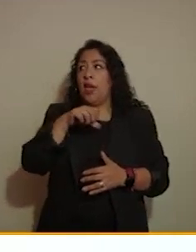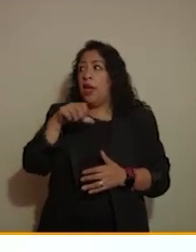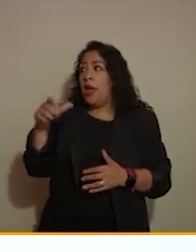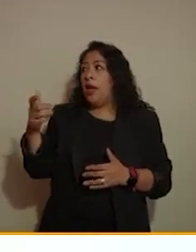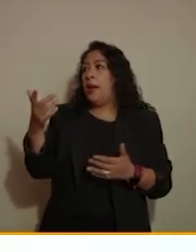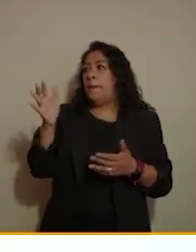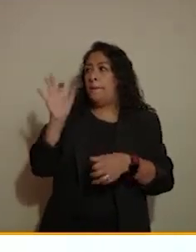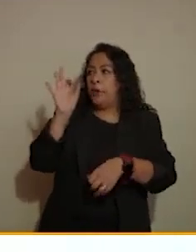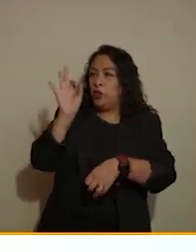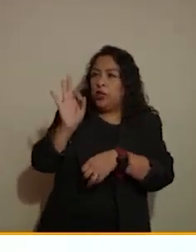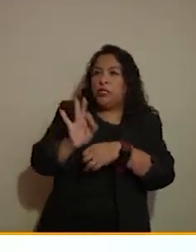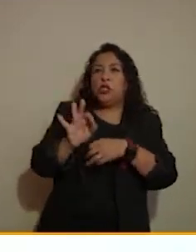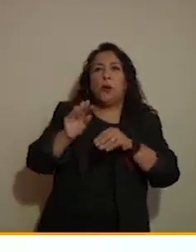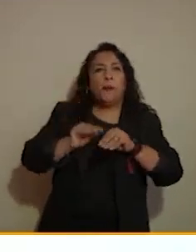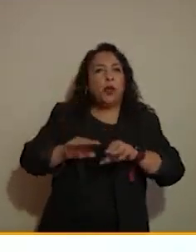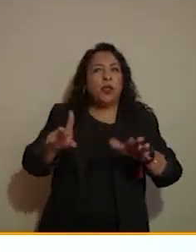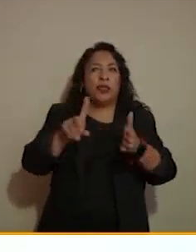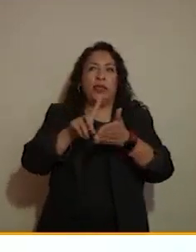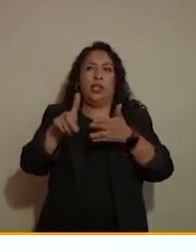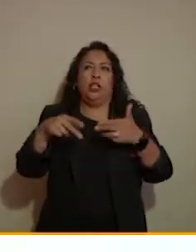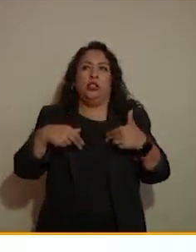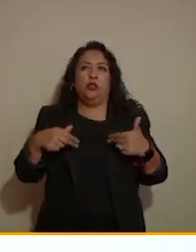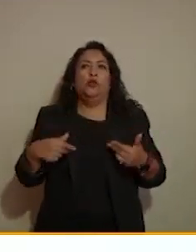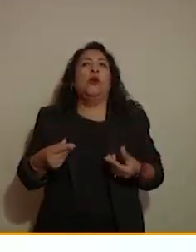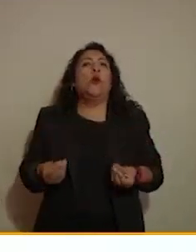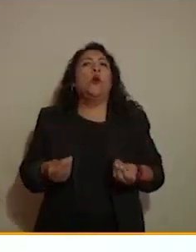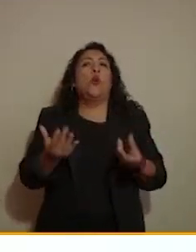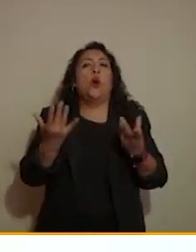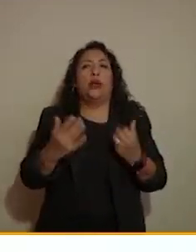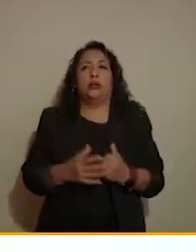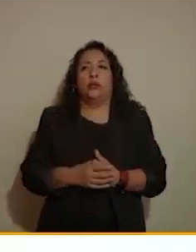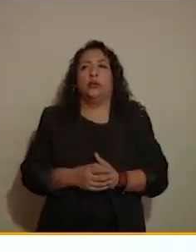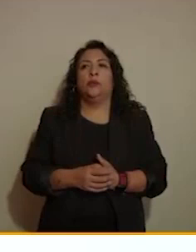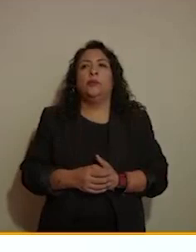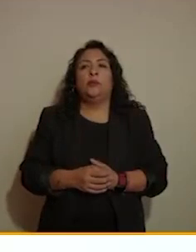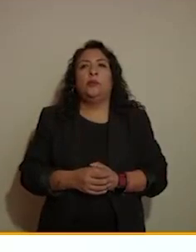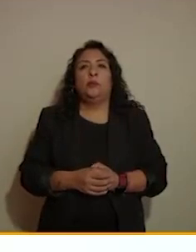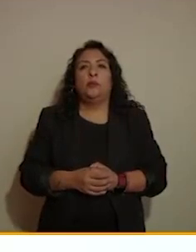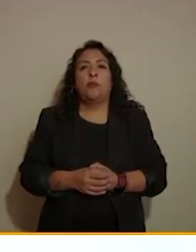de protección y de promoción de derechos humanos?